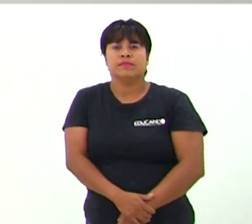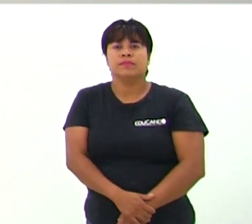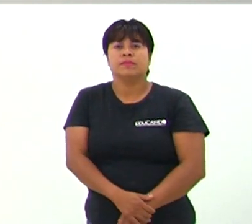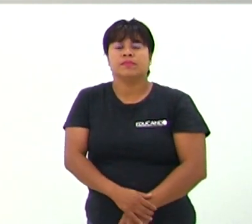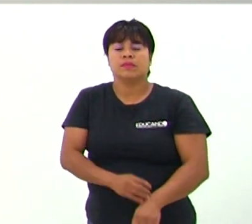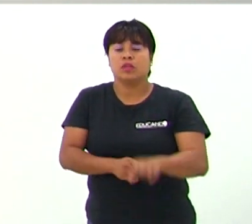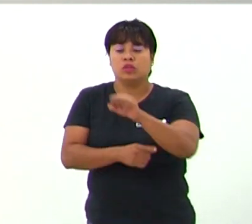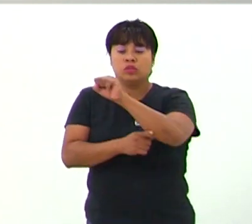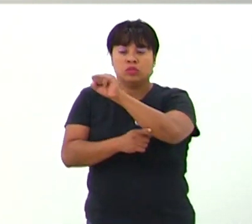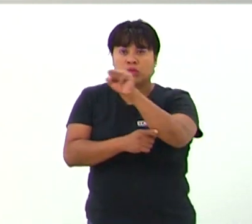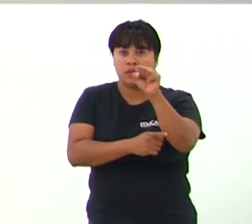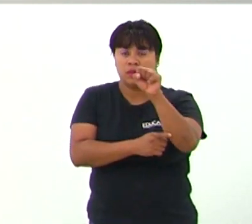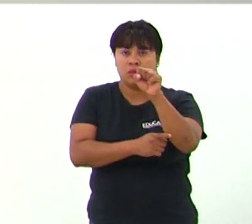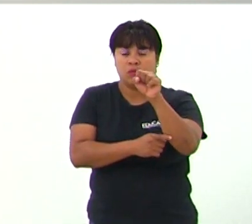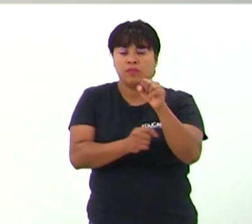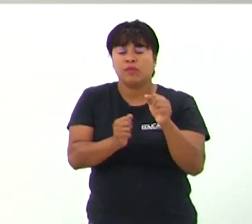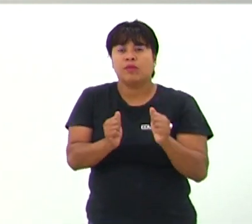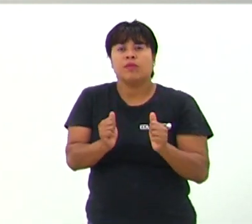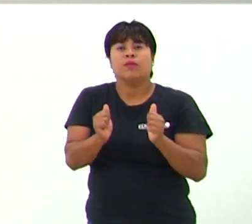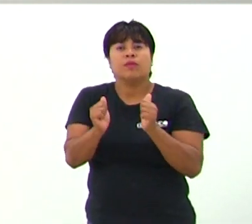al sujeto,